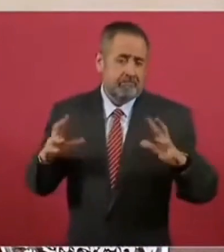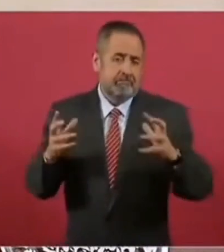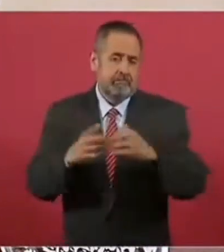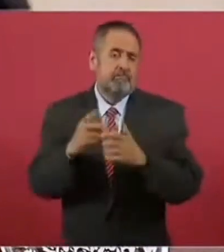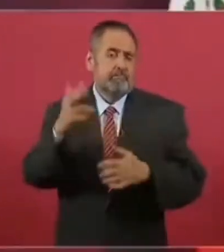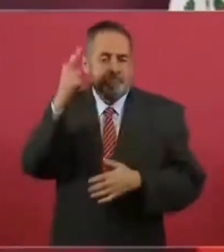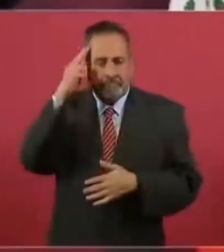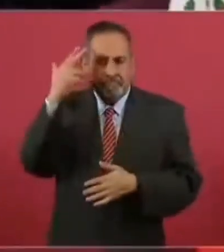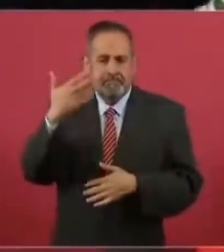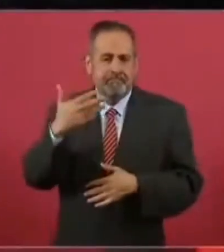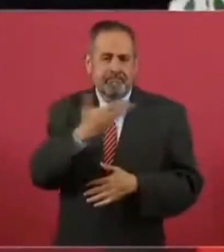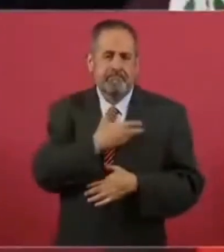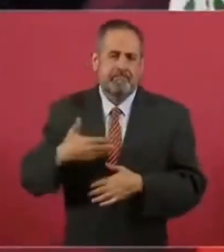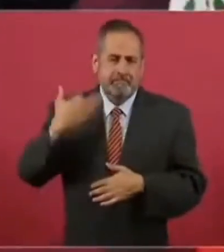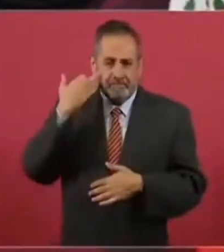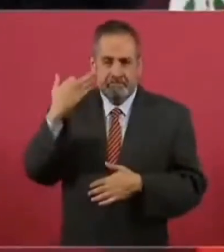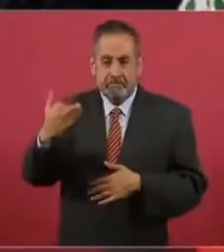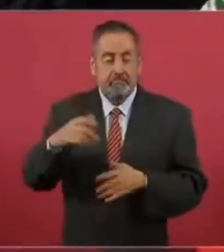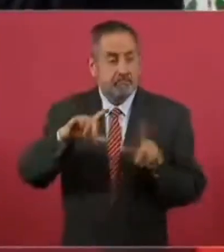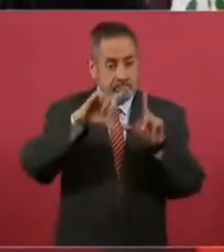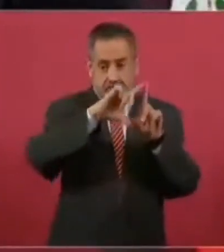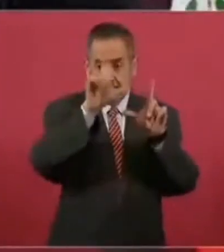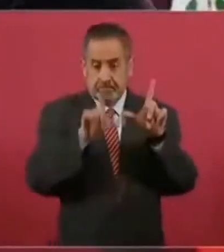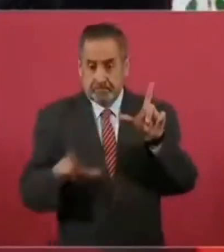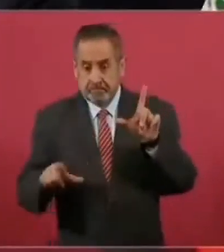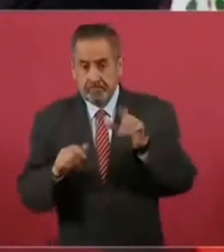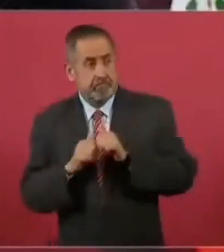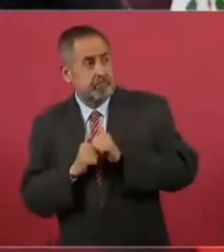pues se comunicó todo el país